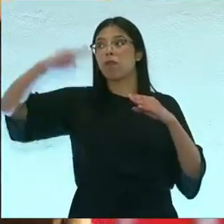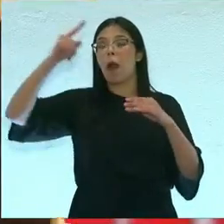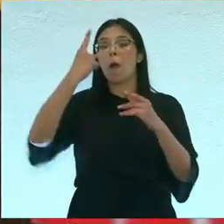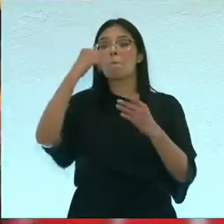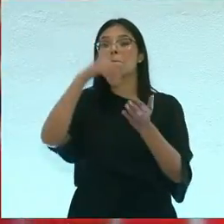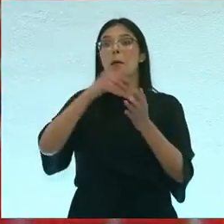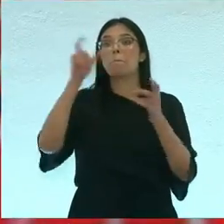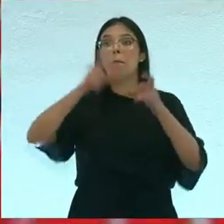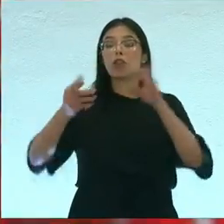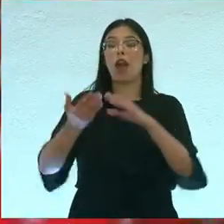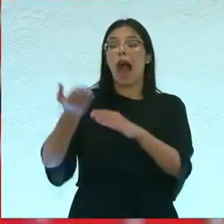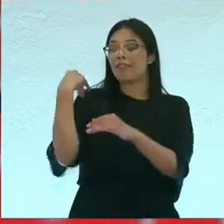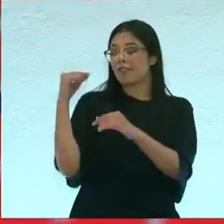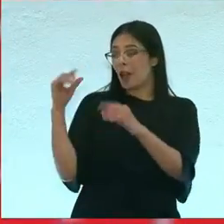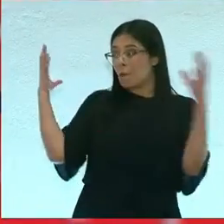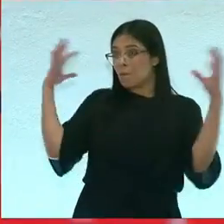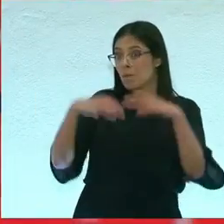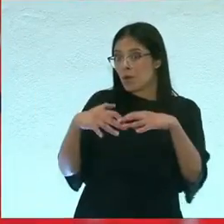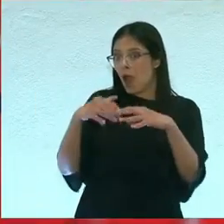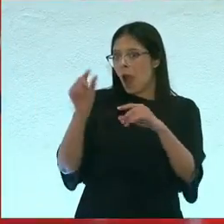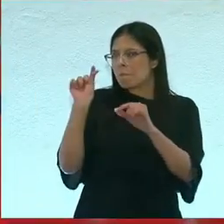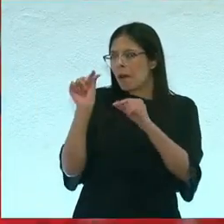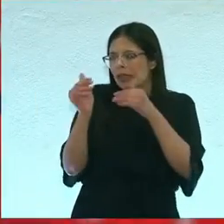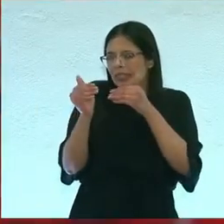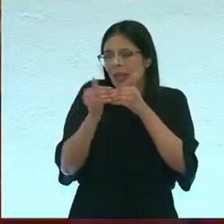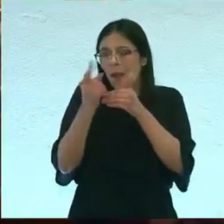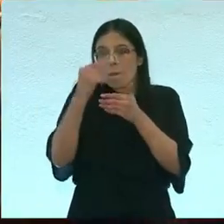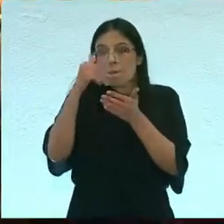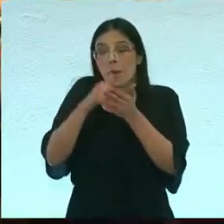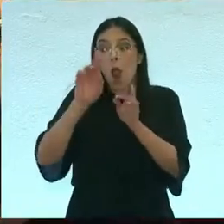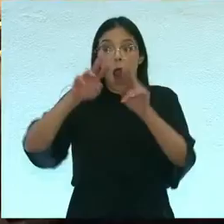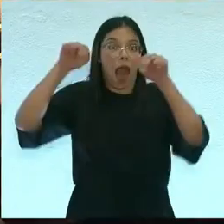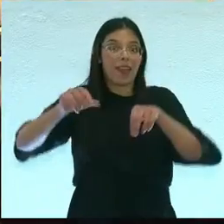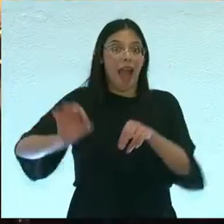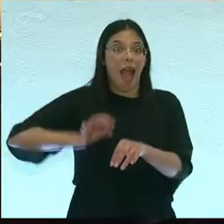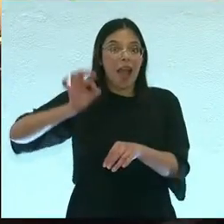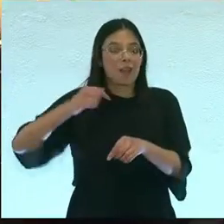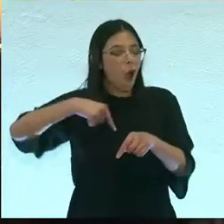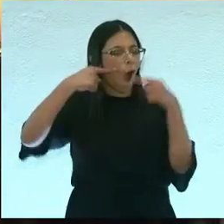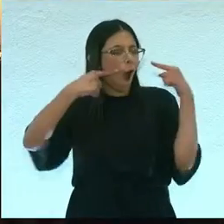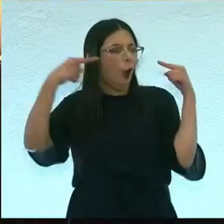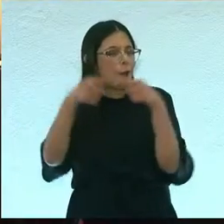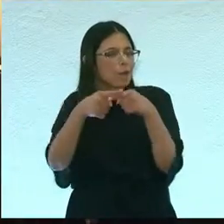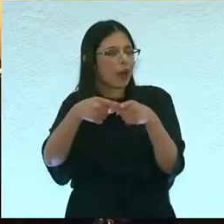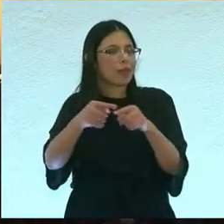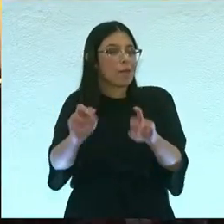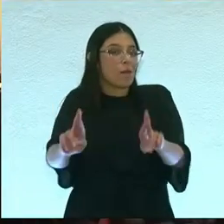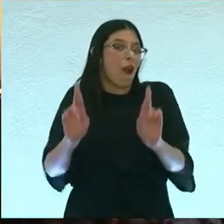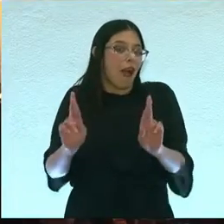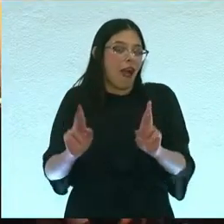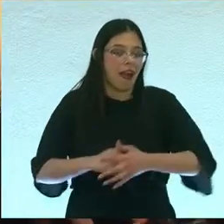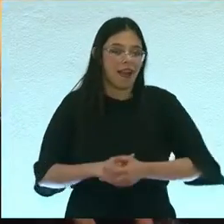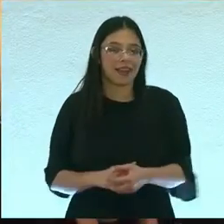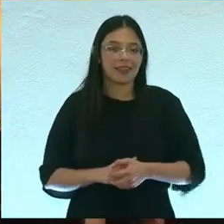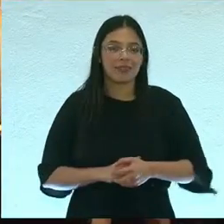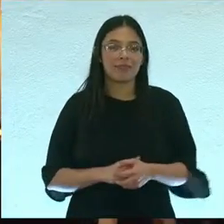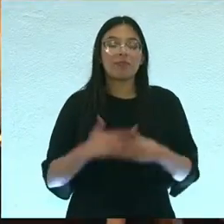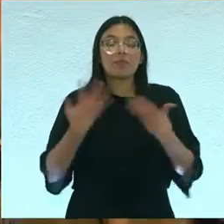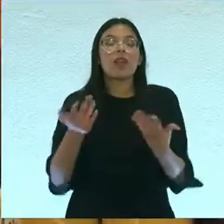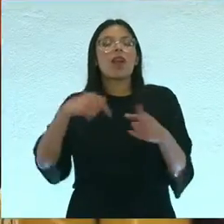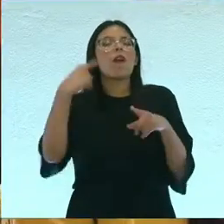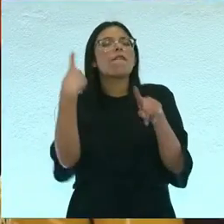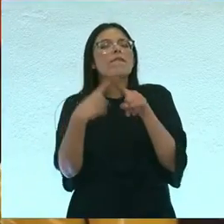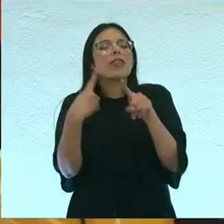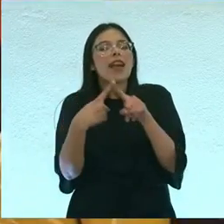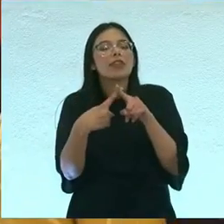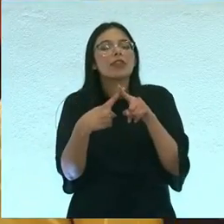faltó poquito un millón tiene que ser el objetivo y es una fiesta que